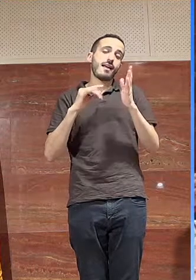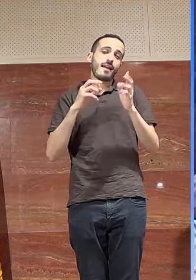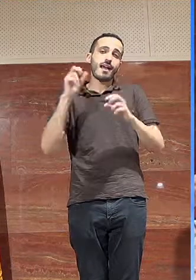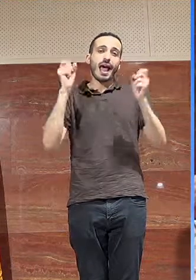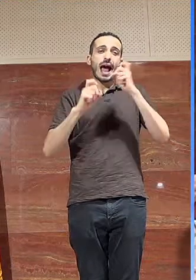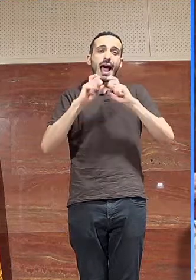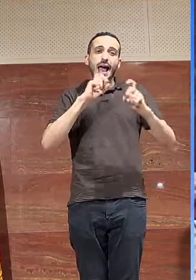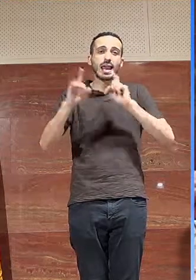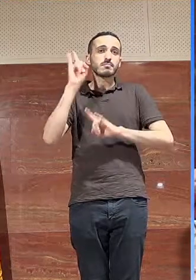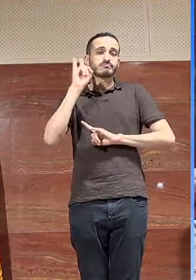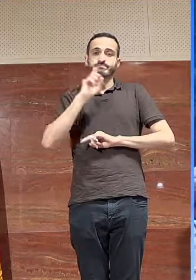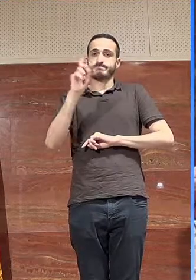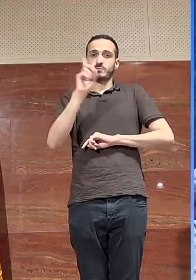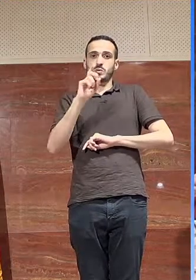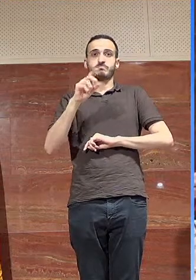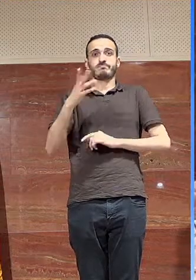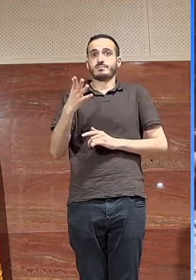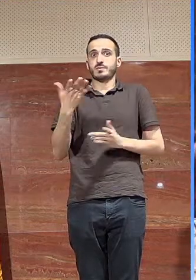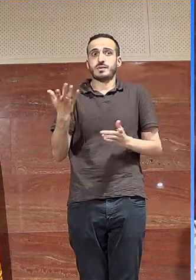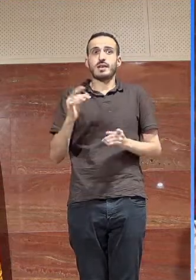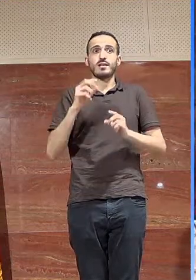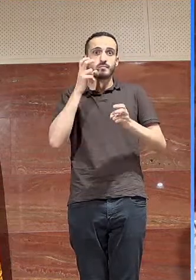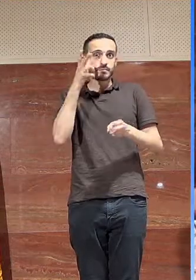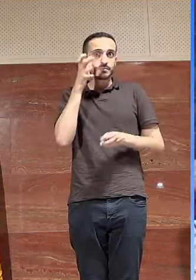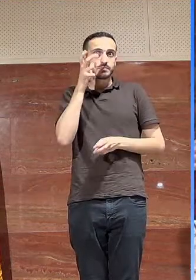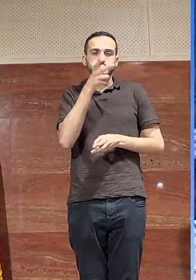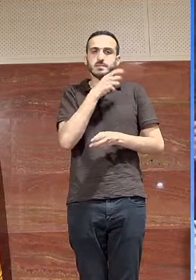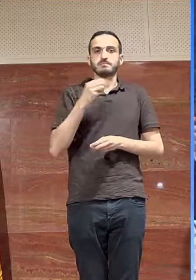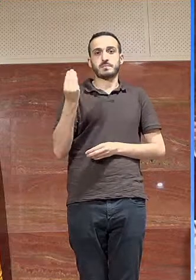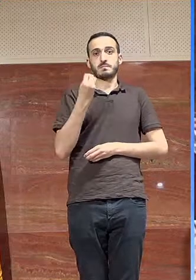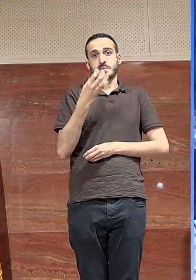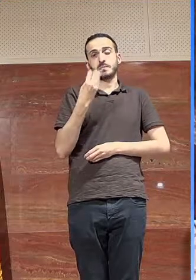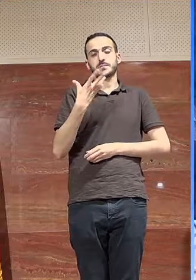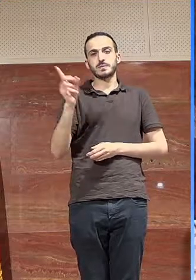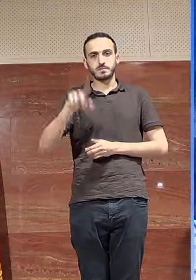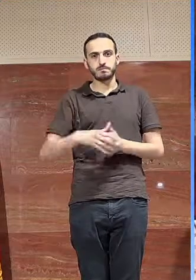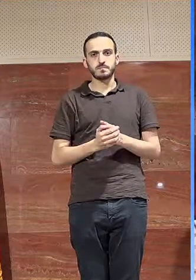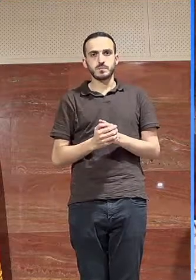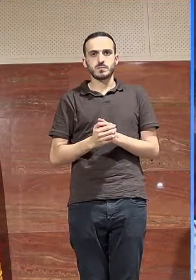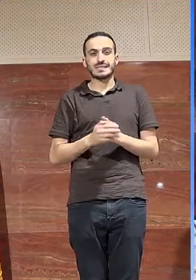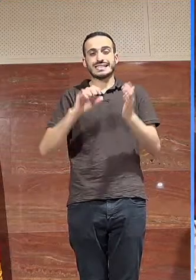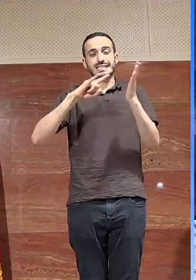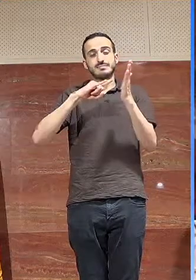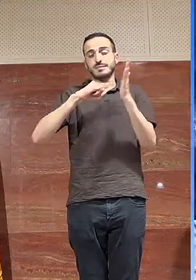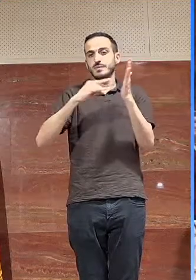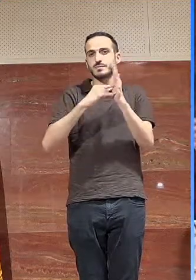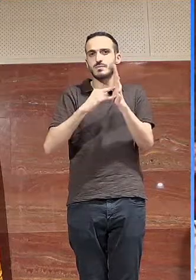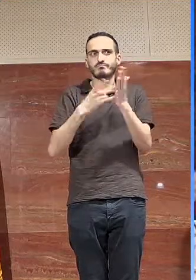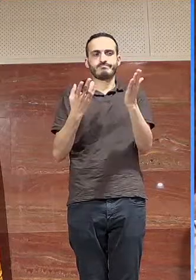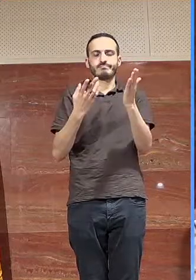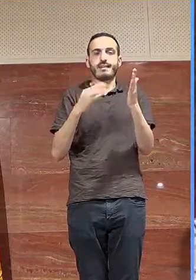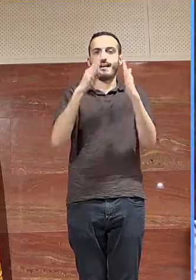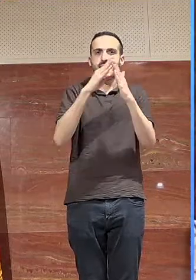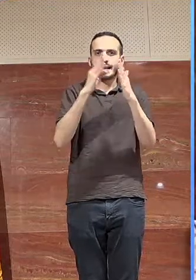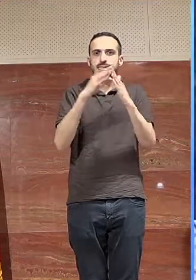visual, es decir, la utilización de armas optoacústicas, pues es deseable, incluso con la posibilidad de instalar pues, en la propia vivienda